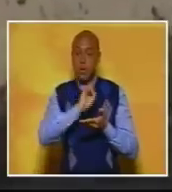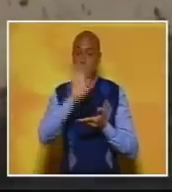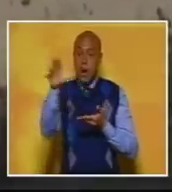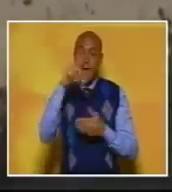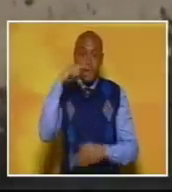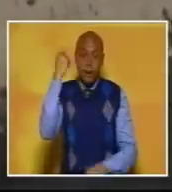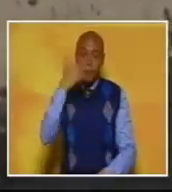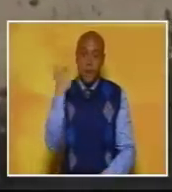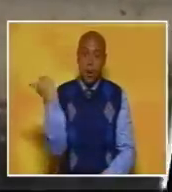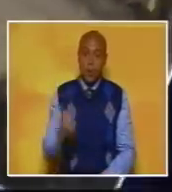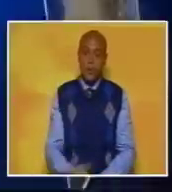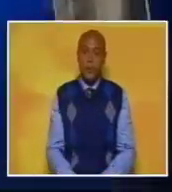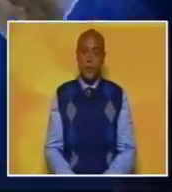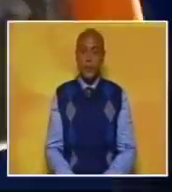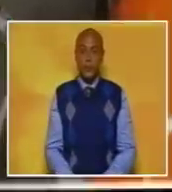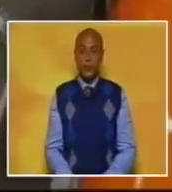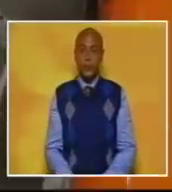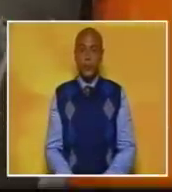Francia.